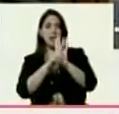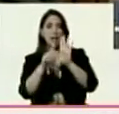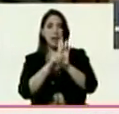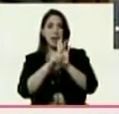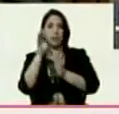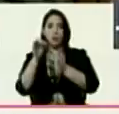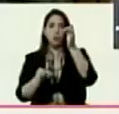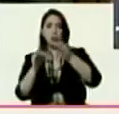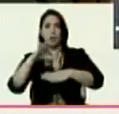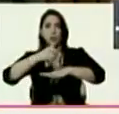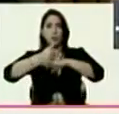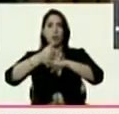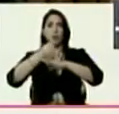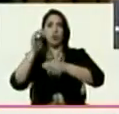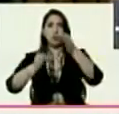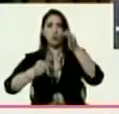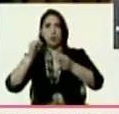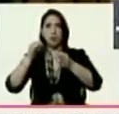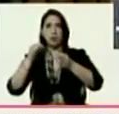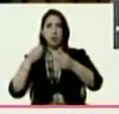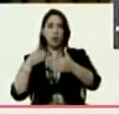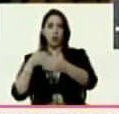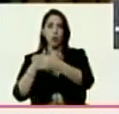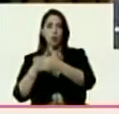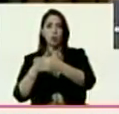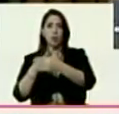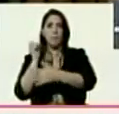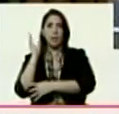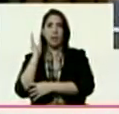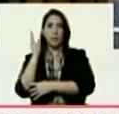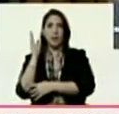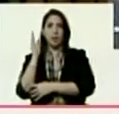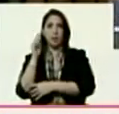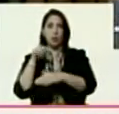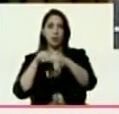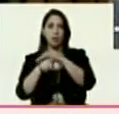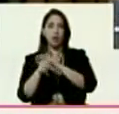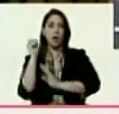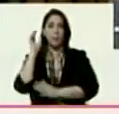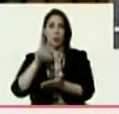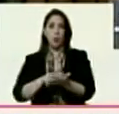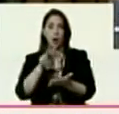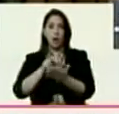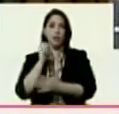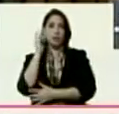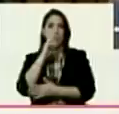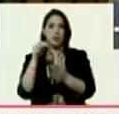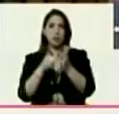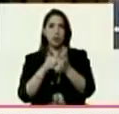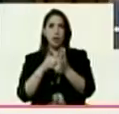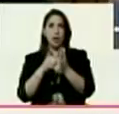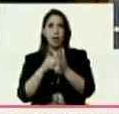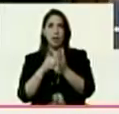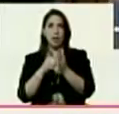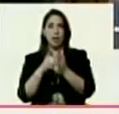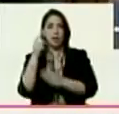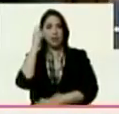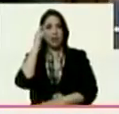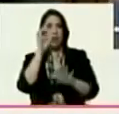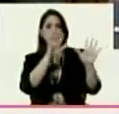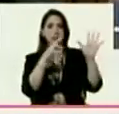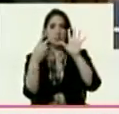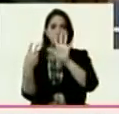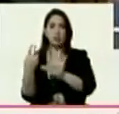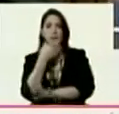contra la reforma parcial del Reglamento Interior y de Debate aprobada por la Asamblea Nacional en desacato el día 17 de diciembre